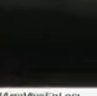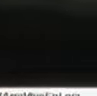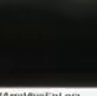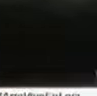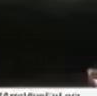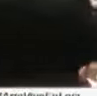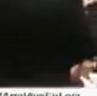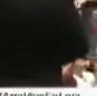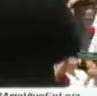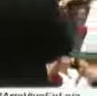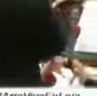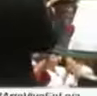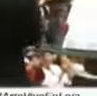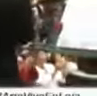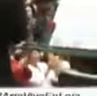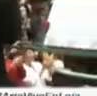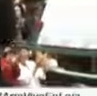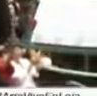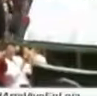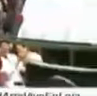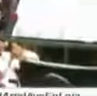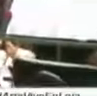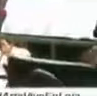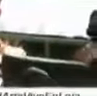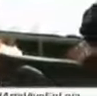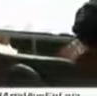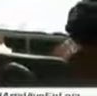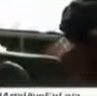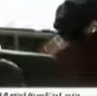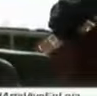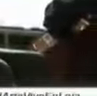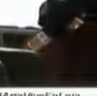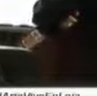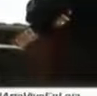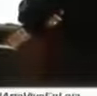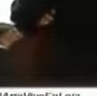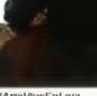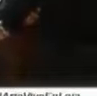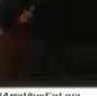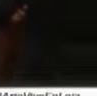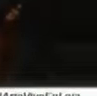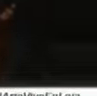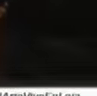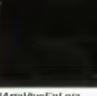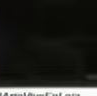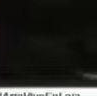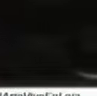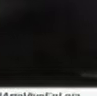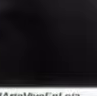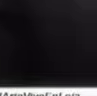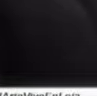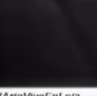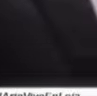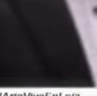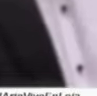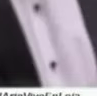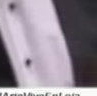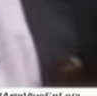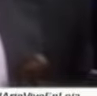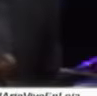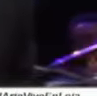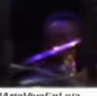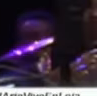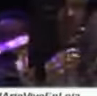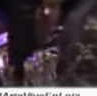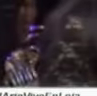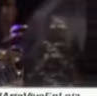100 músicos en escena, la Orquesta Sinfónica de Loja hoy rinde un culto homenaje a este primer Festival de Artes